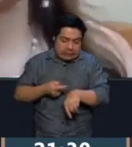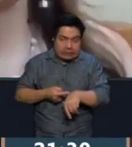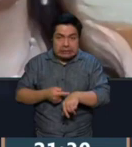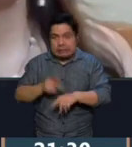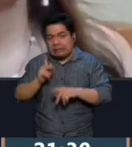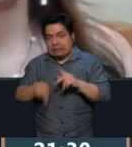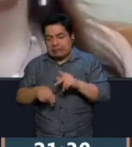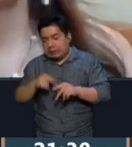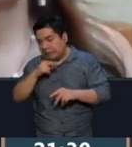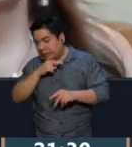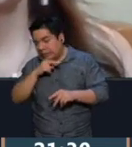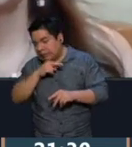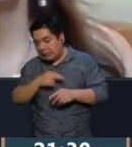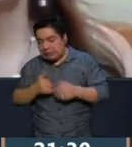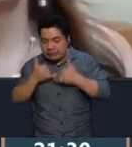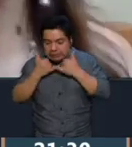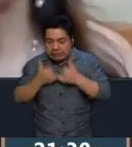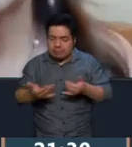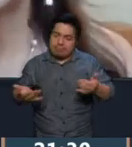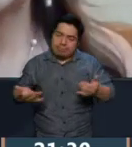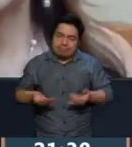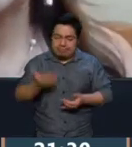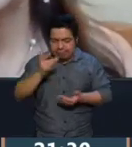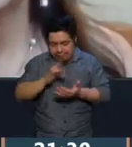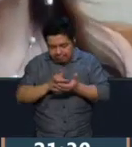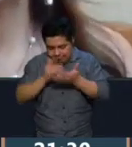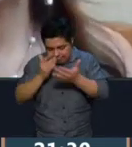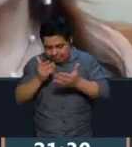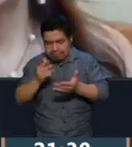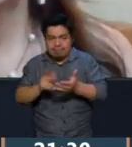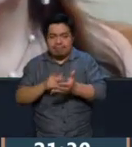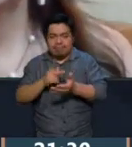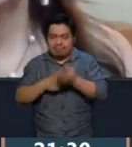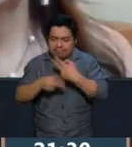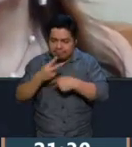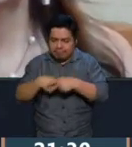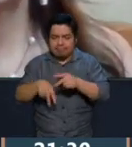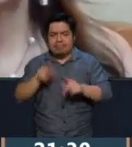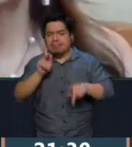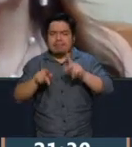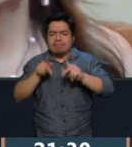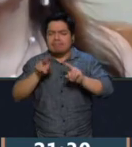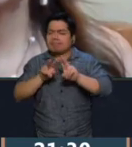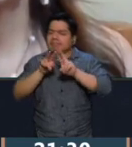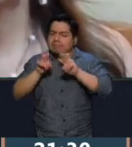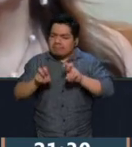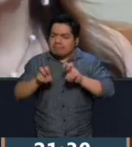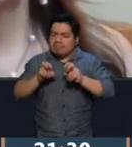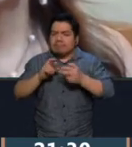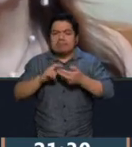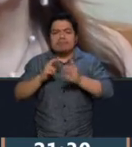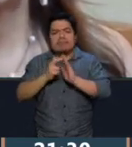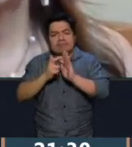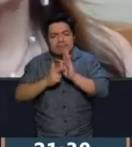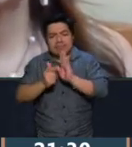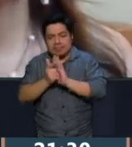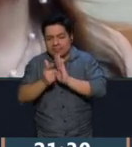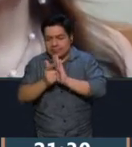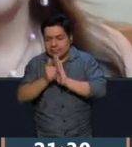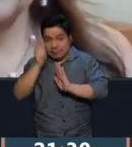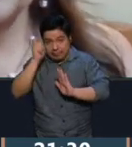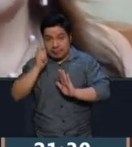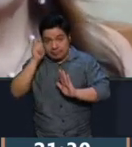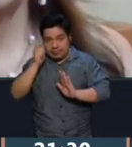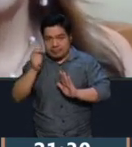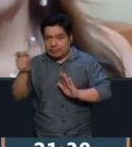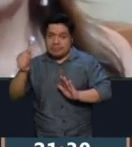nos cae ya el tiempo. Le agradezco mucho por darse una vuelta con nosotros y por hablarnos otra vez de este tema de la reforma de pensiones. Seguramente en